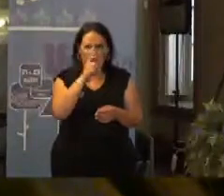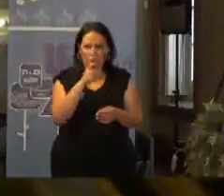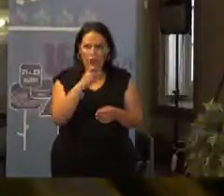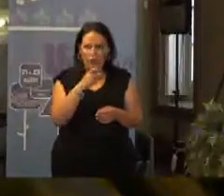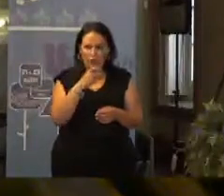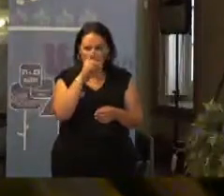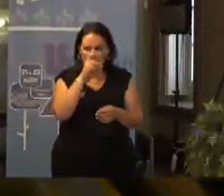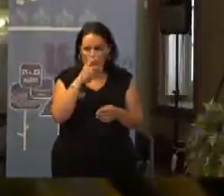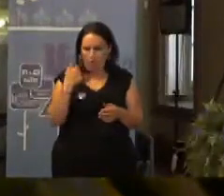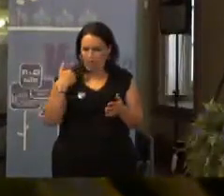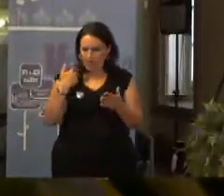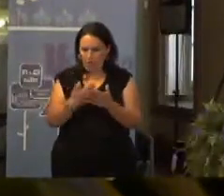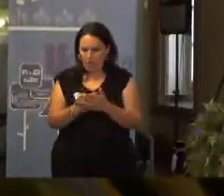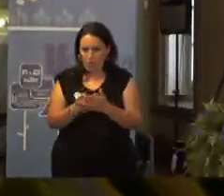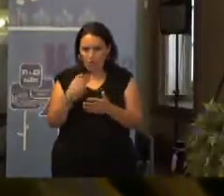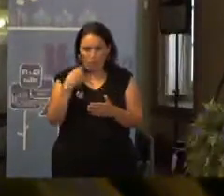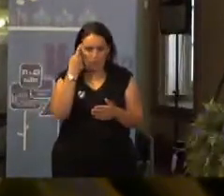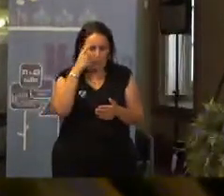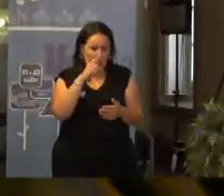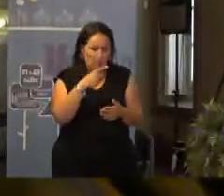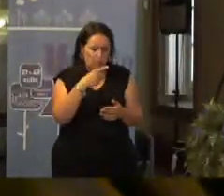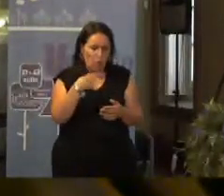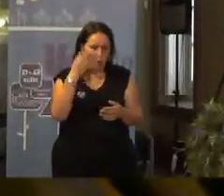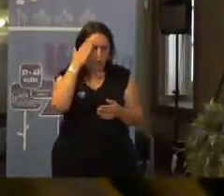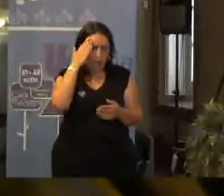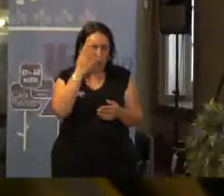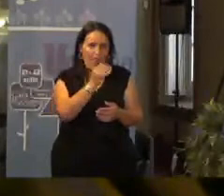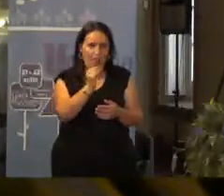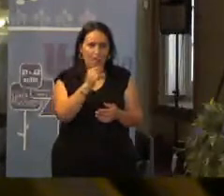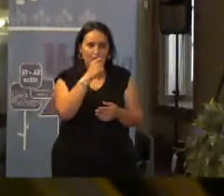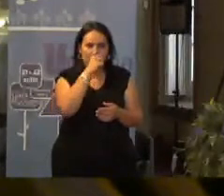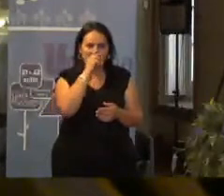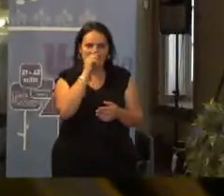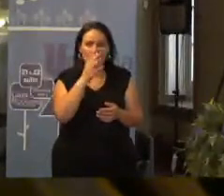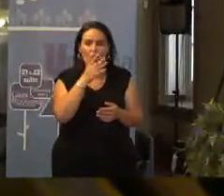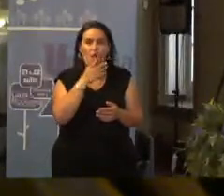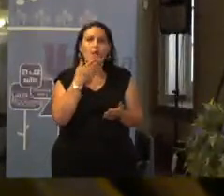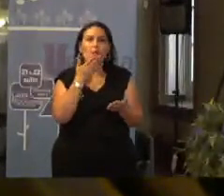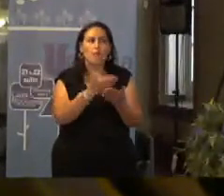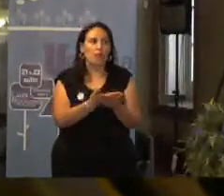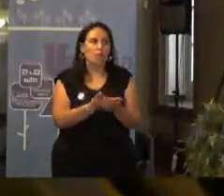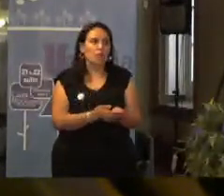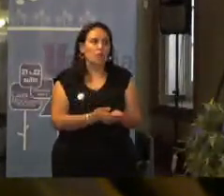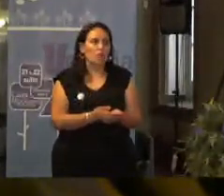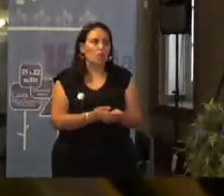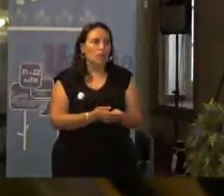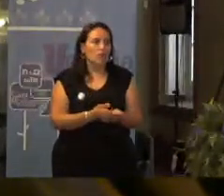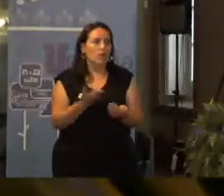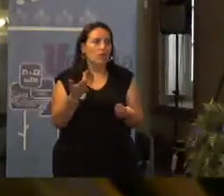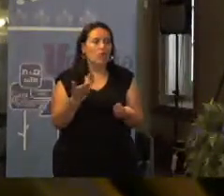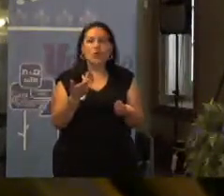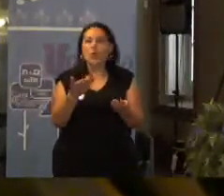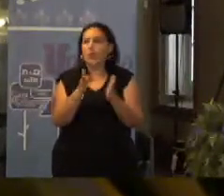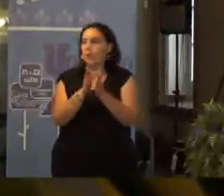que eu lembre nunca ocorreu iso. Pois eu propoño isto aquí, non está Luis Villares, que é un dos que manda nun